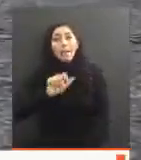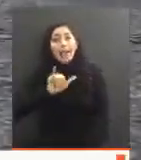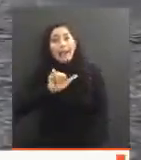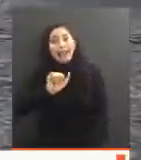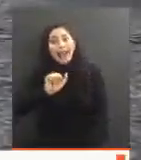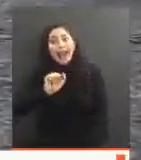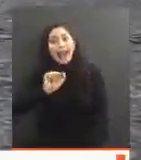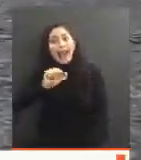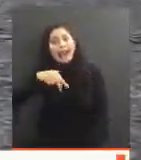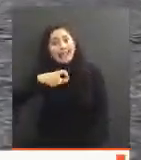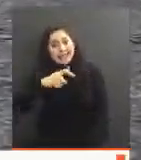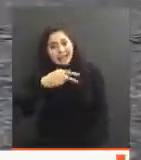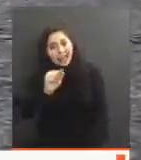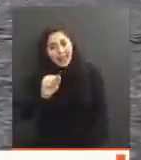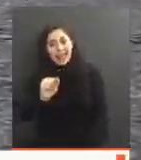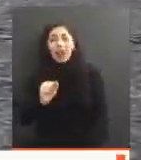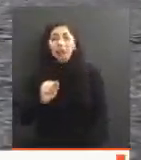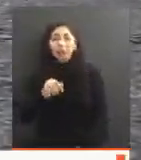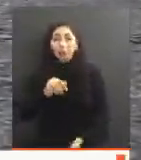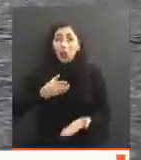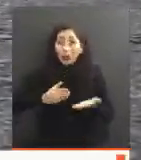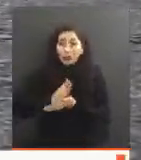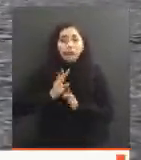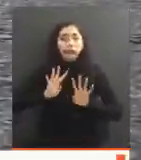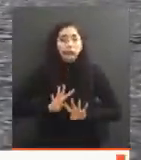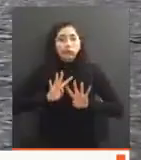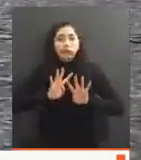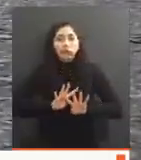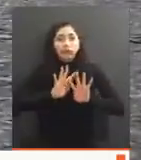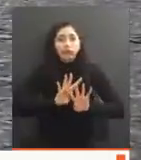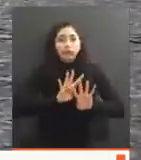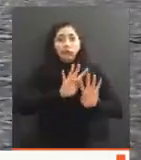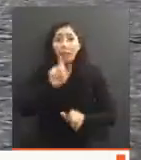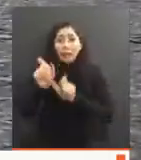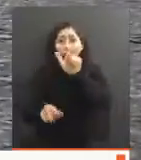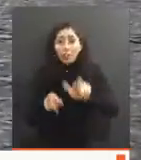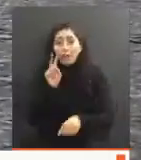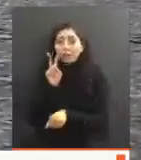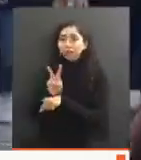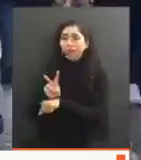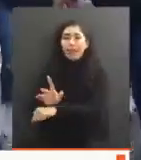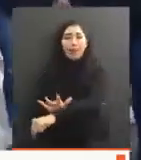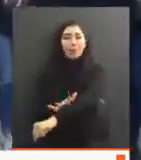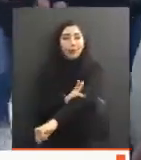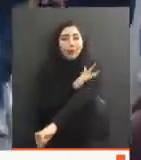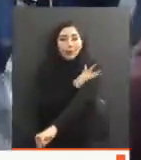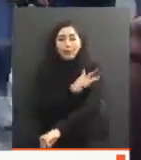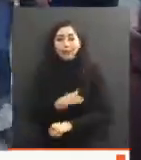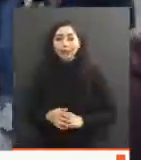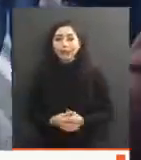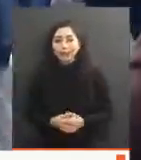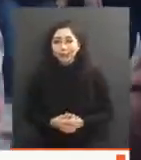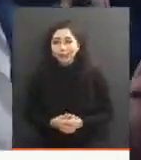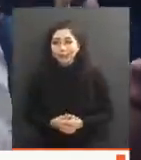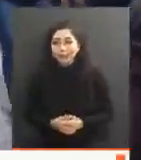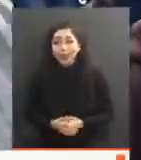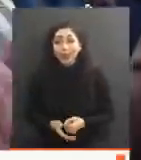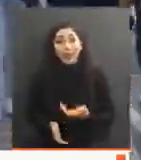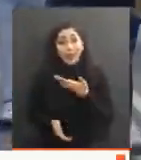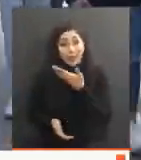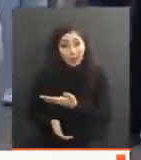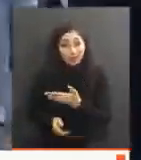chinos y ante la emoción de quienes volvían a presenciar esta celebración religiosa. Esta es la tradición